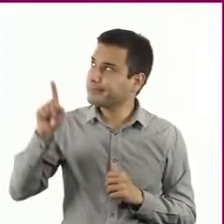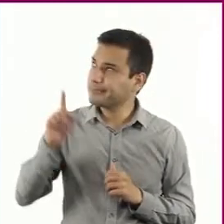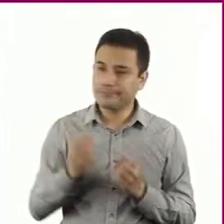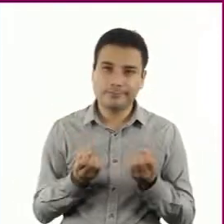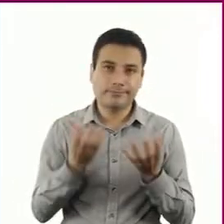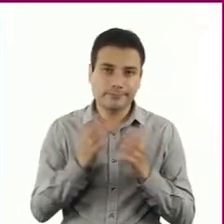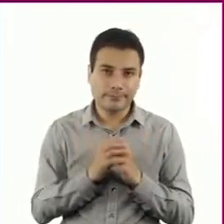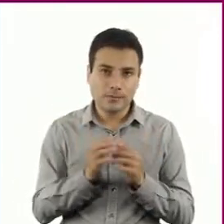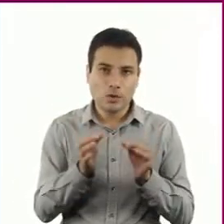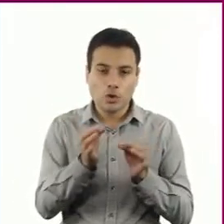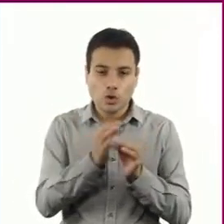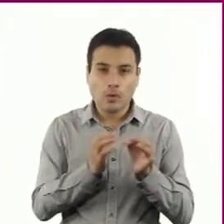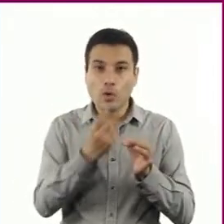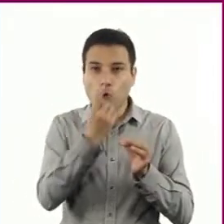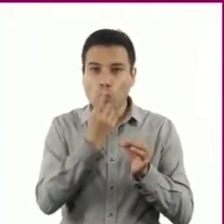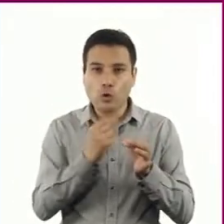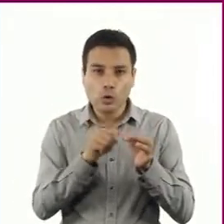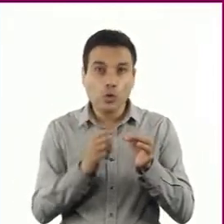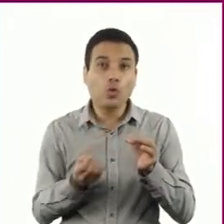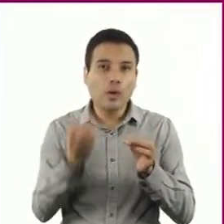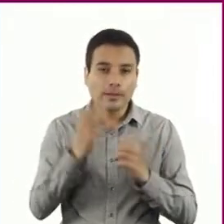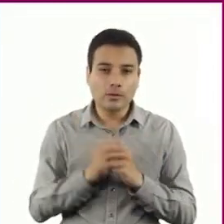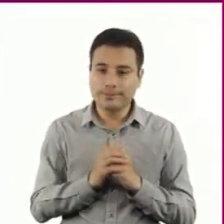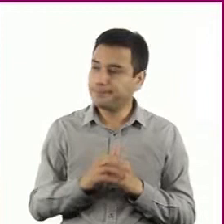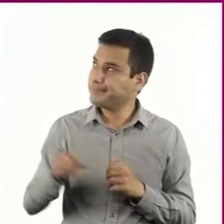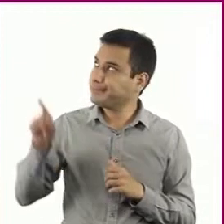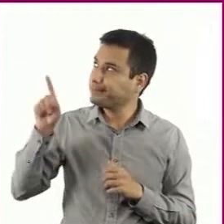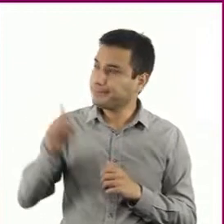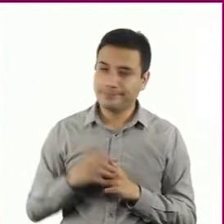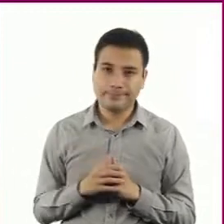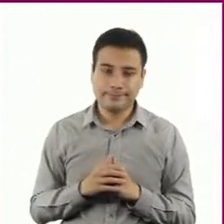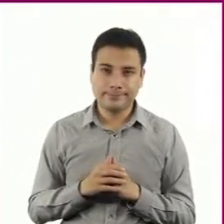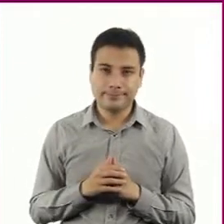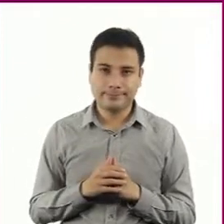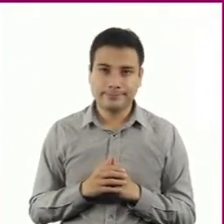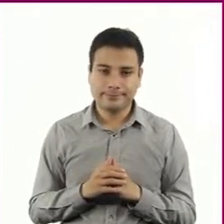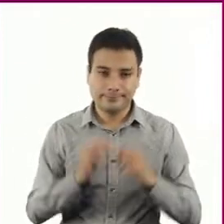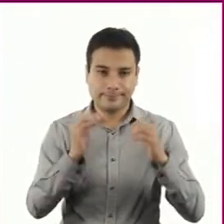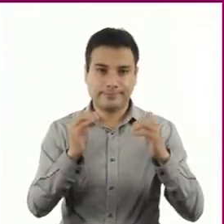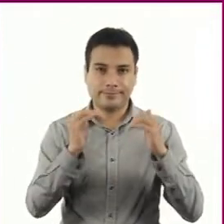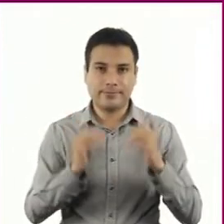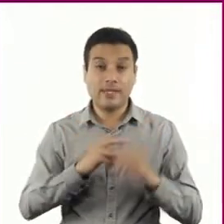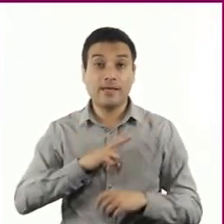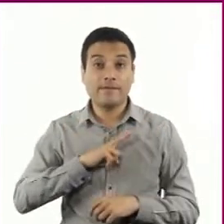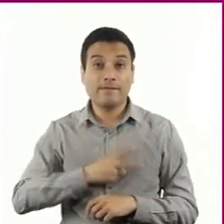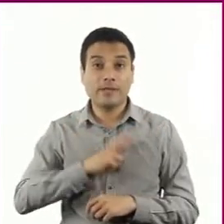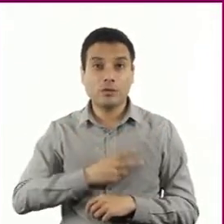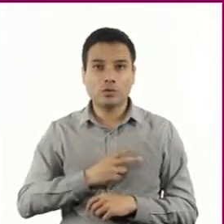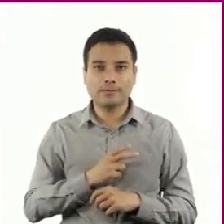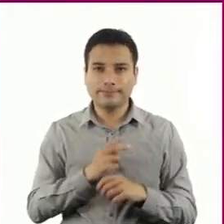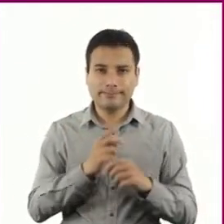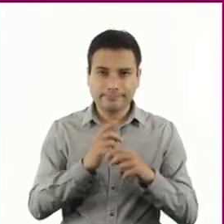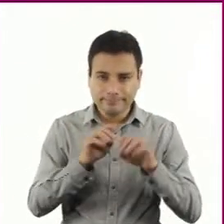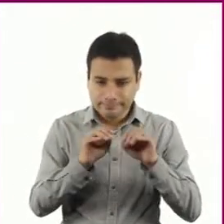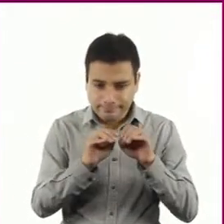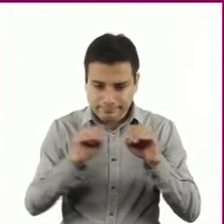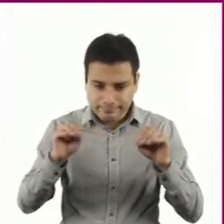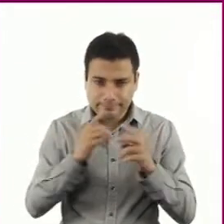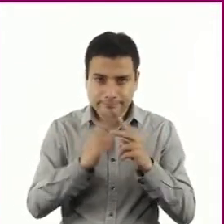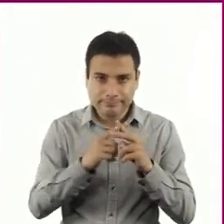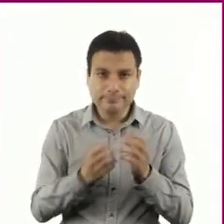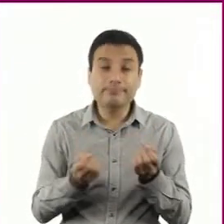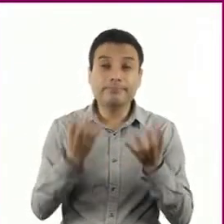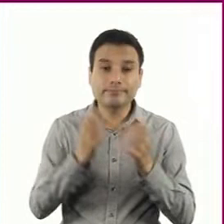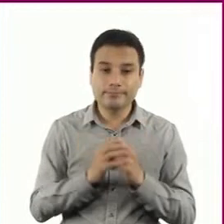rojo mide 7.5 metros por 10 a la sexta potencia negativa. Un virus puede medir 14 cien milésimos de